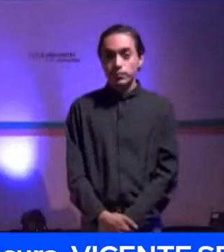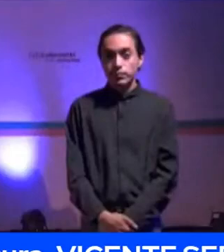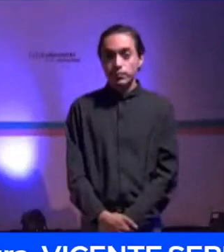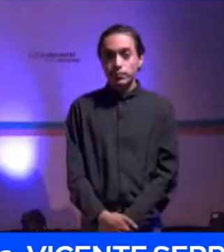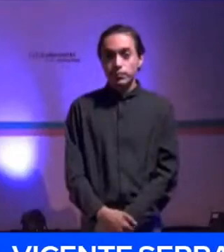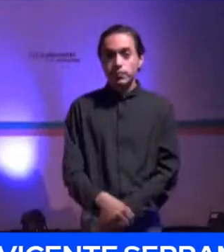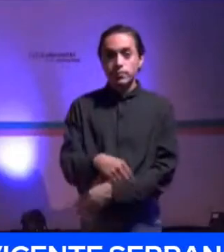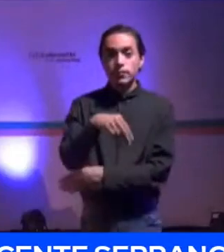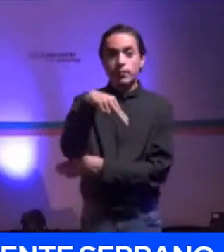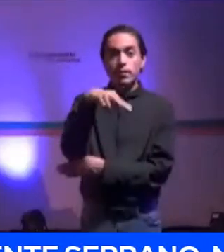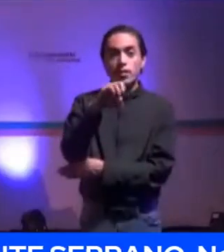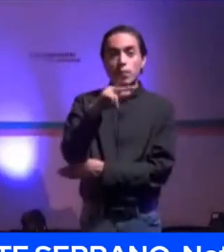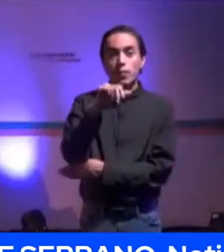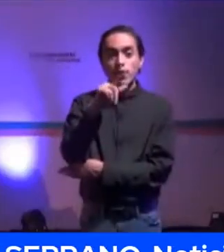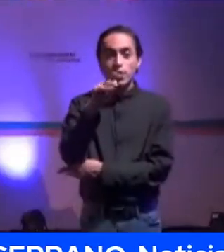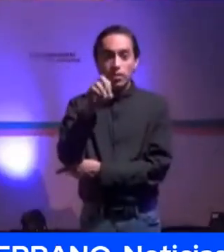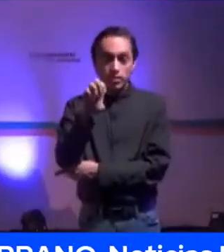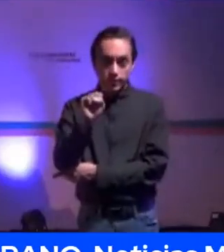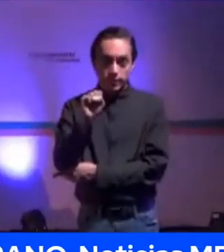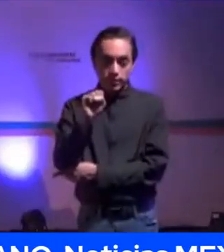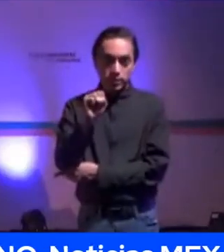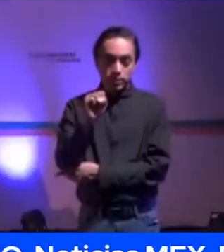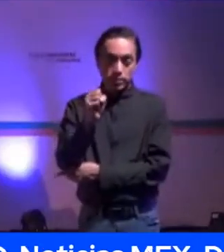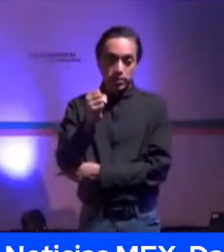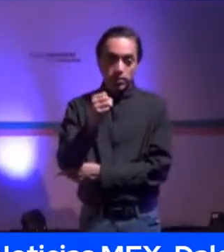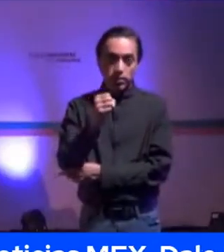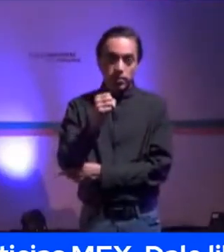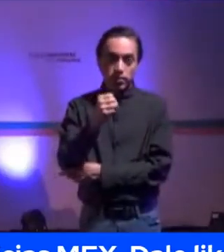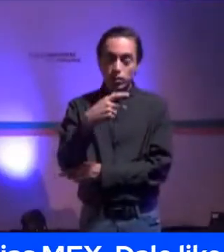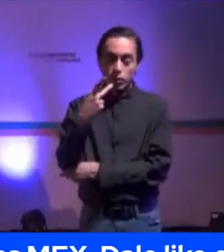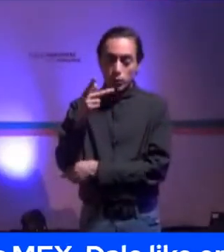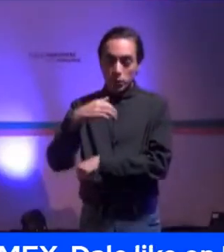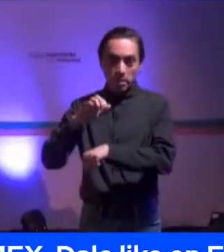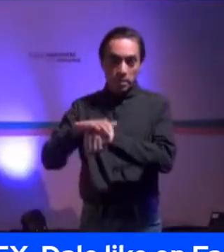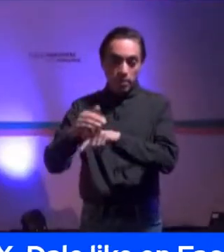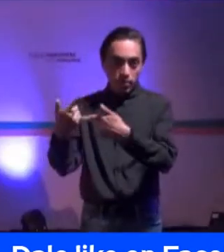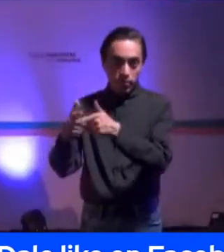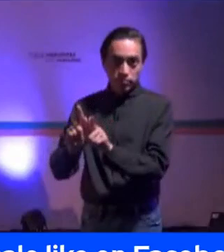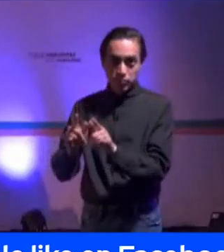el Nopal Times y los amigos de ese grupo. Así que